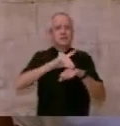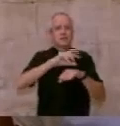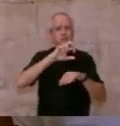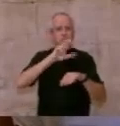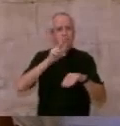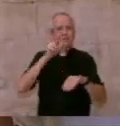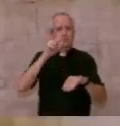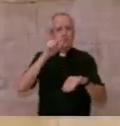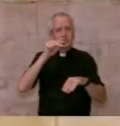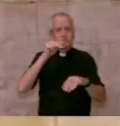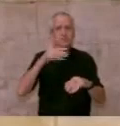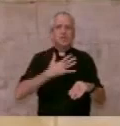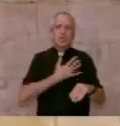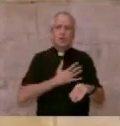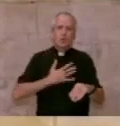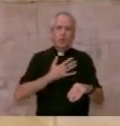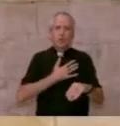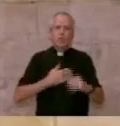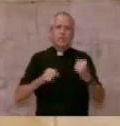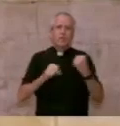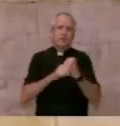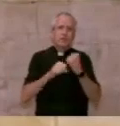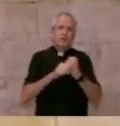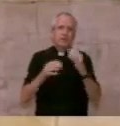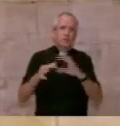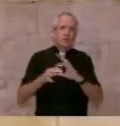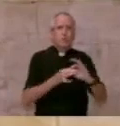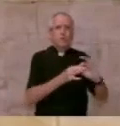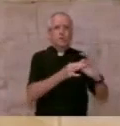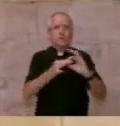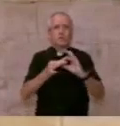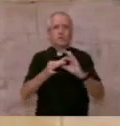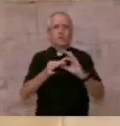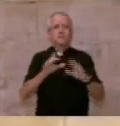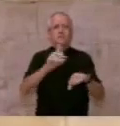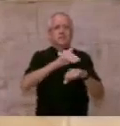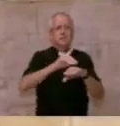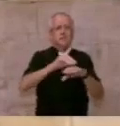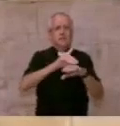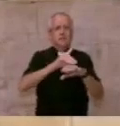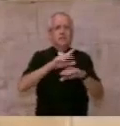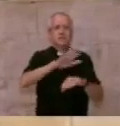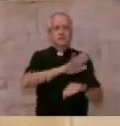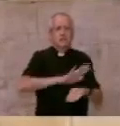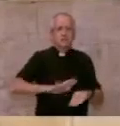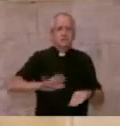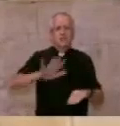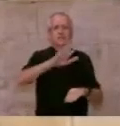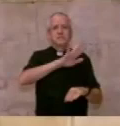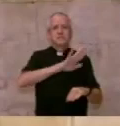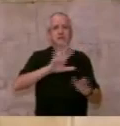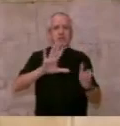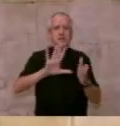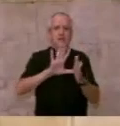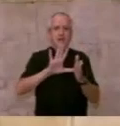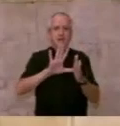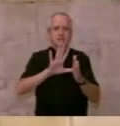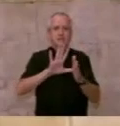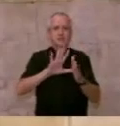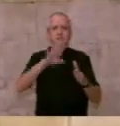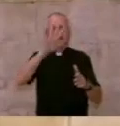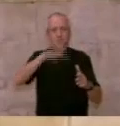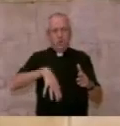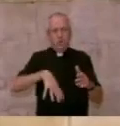su alocución. Nuestra iglesia diocesana disfruta del trabajo interdiocesano con las iglesias locales hermanas con